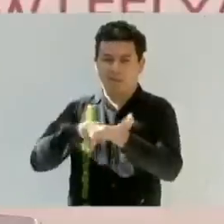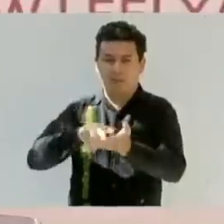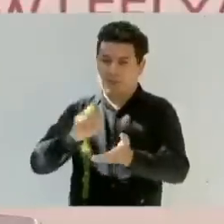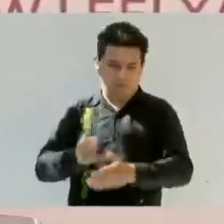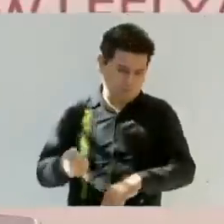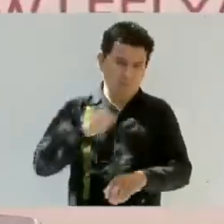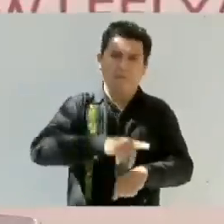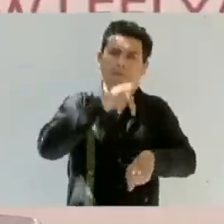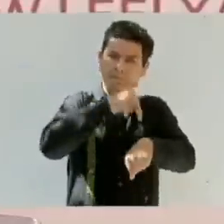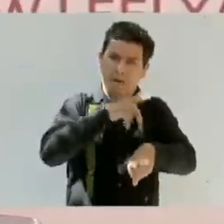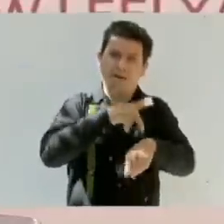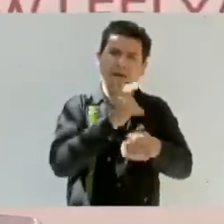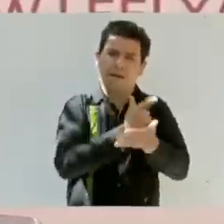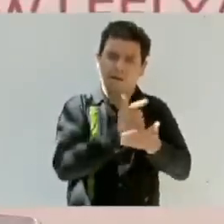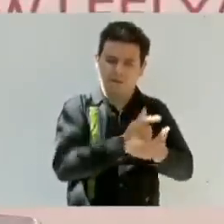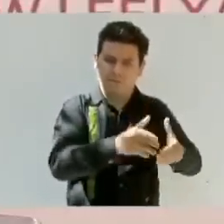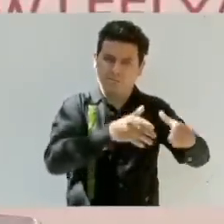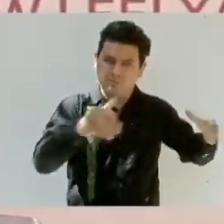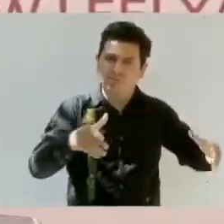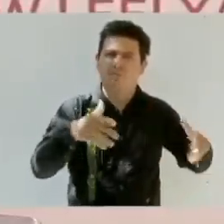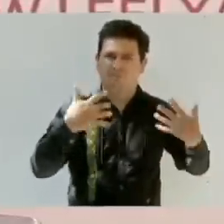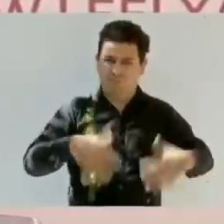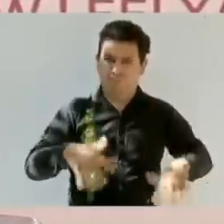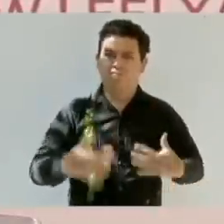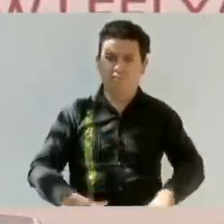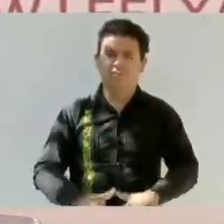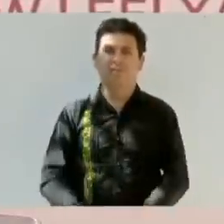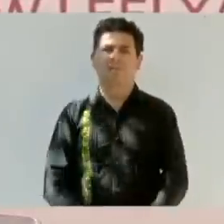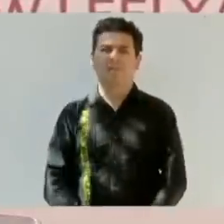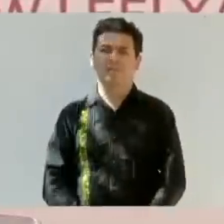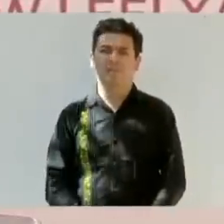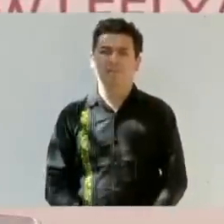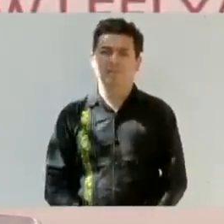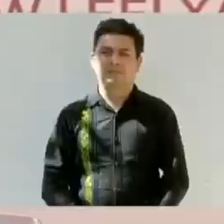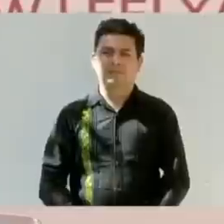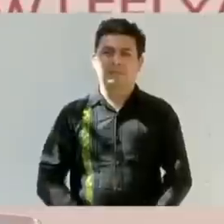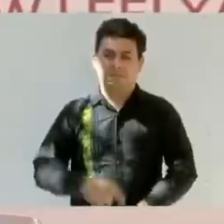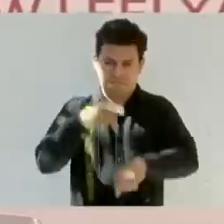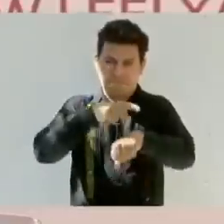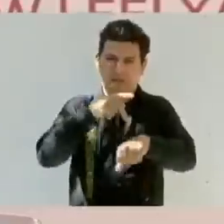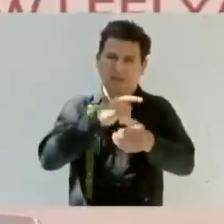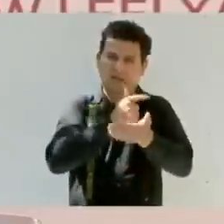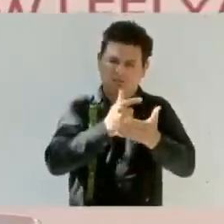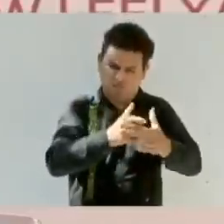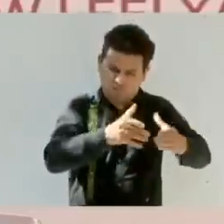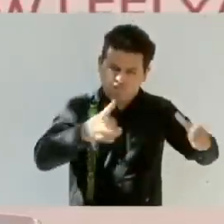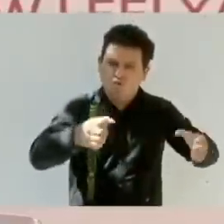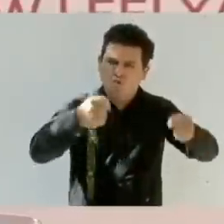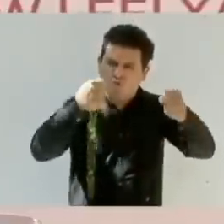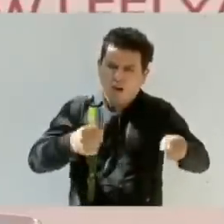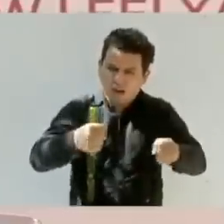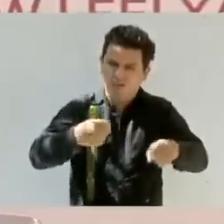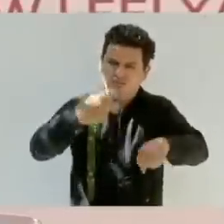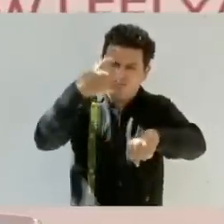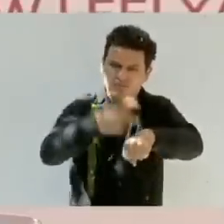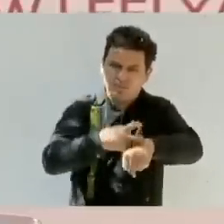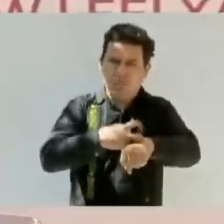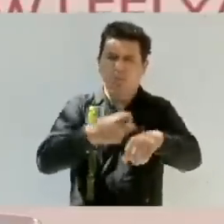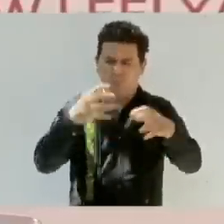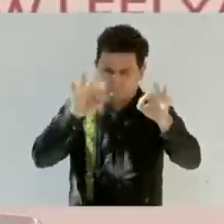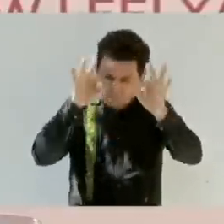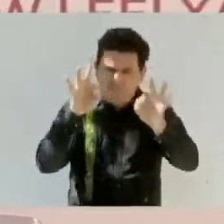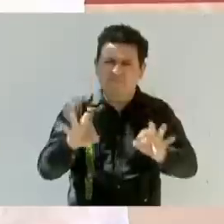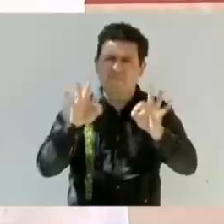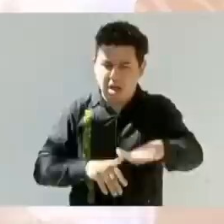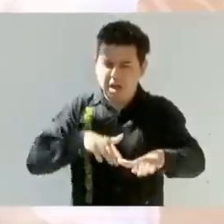de este material de piedra, concreto, bien hechos, de buena